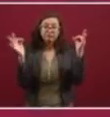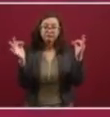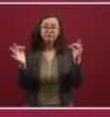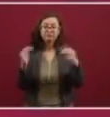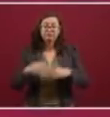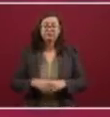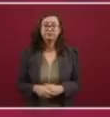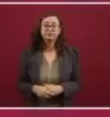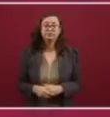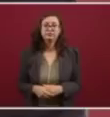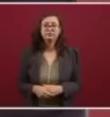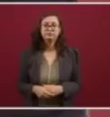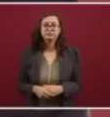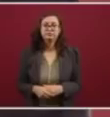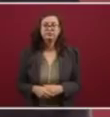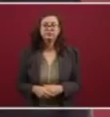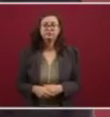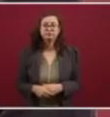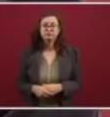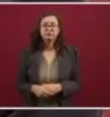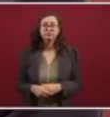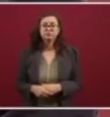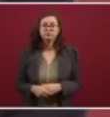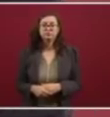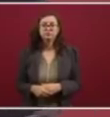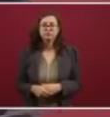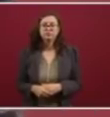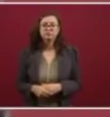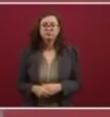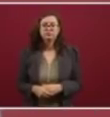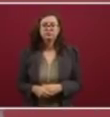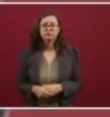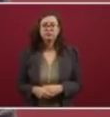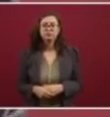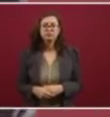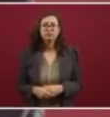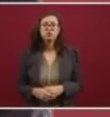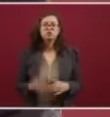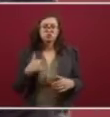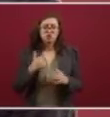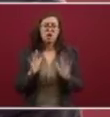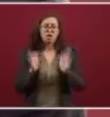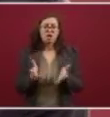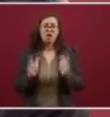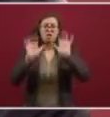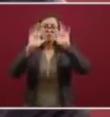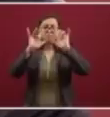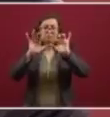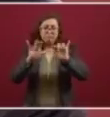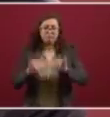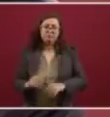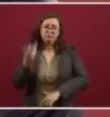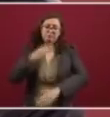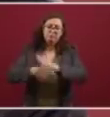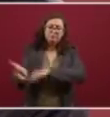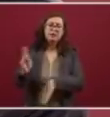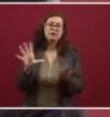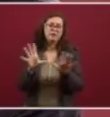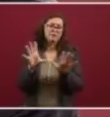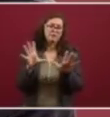envié un escrito al Consejo de el Infonavit